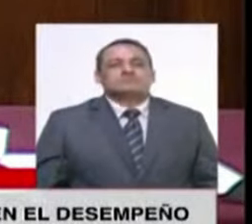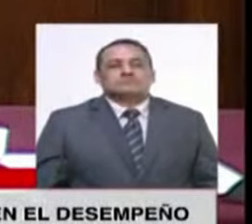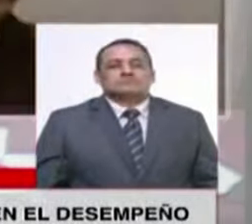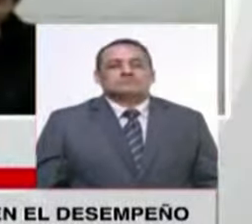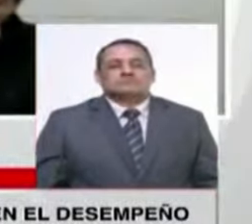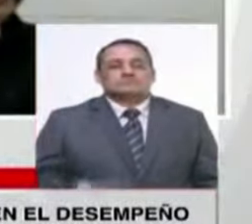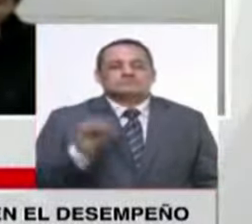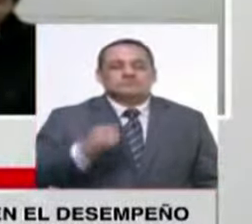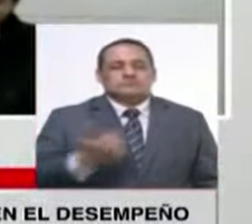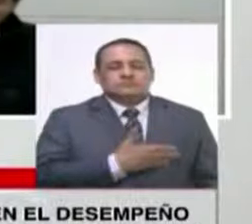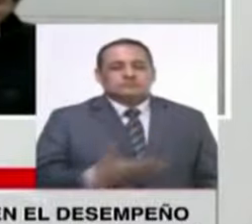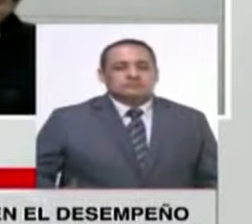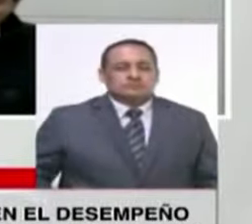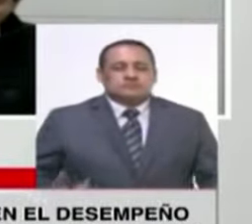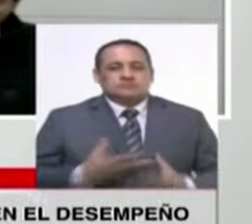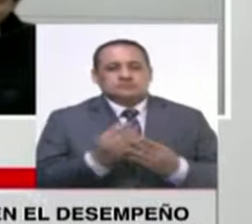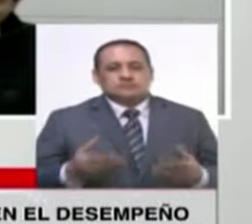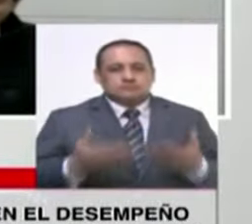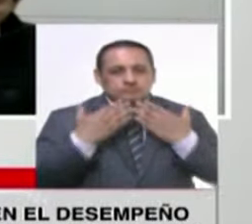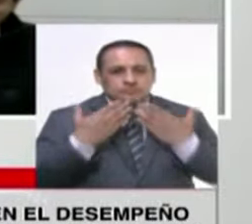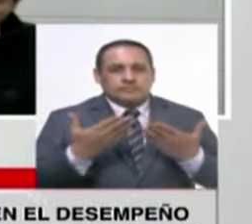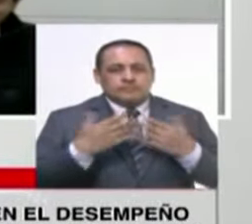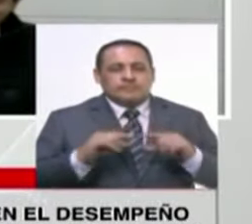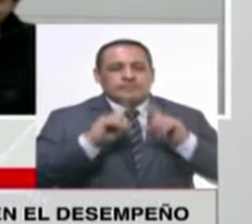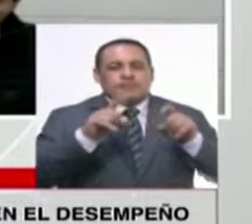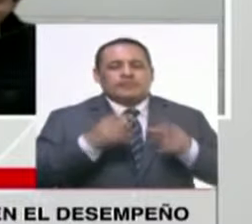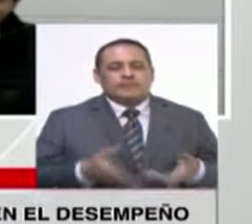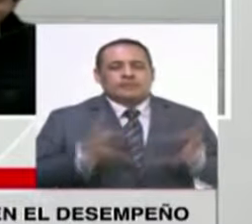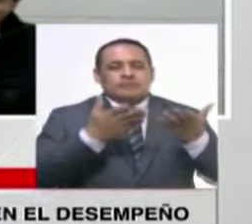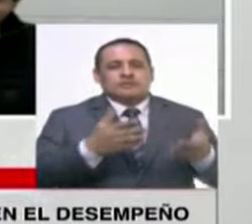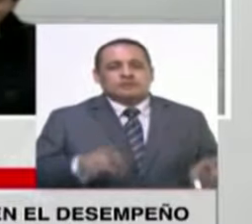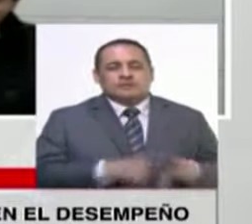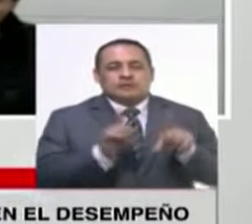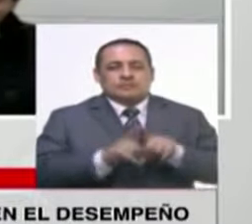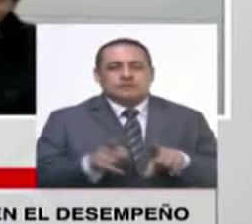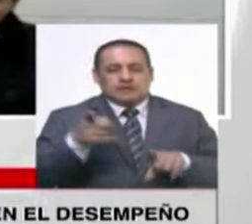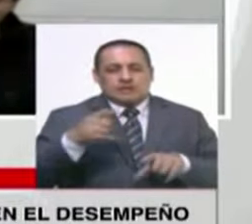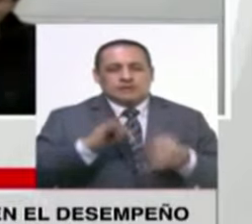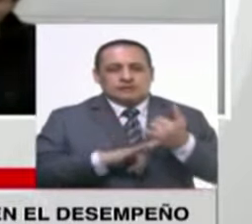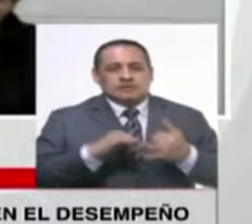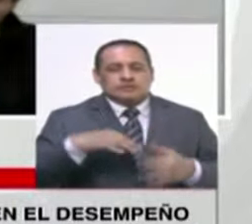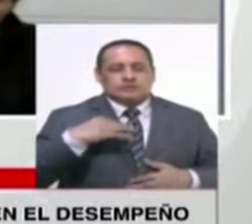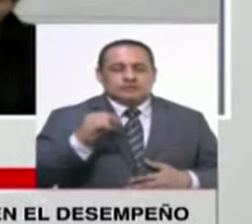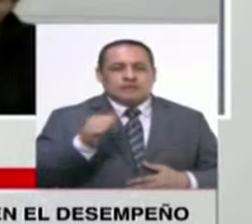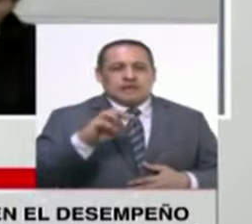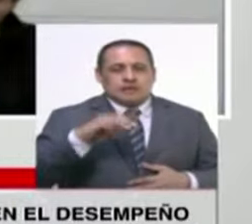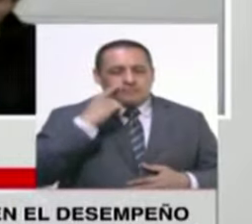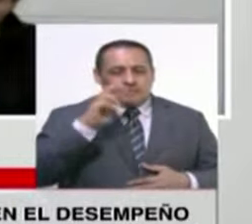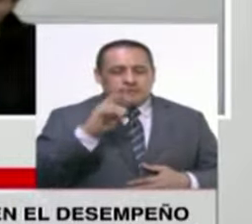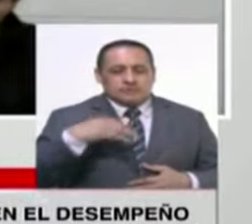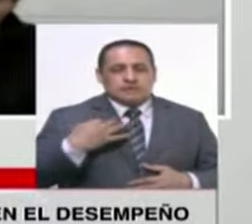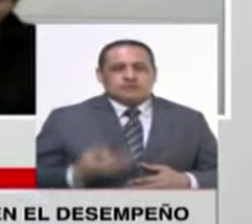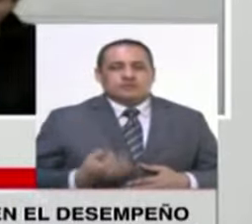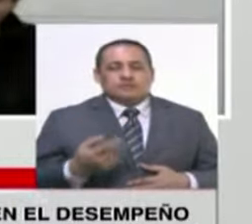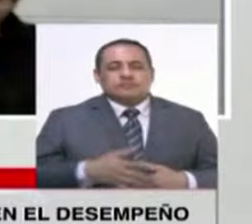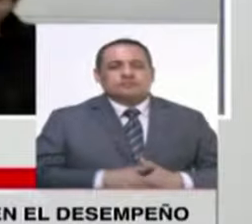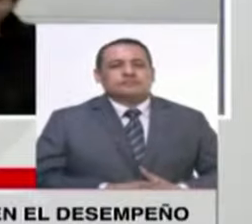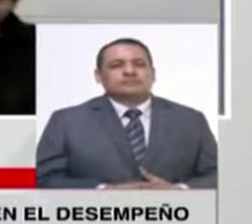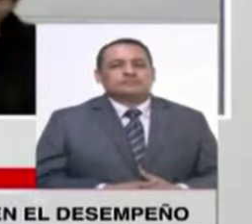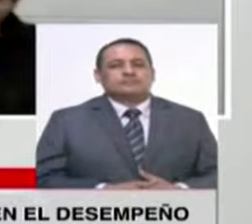Sí, presidente, muchas gracias. Presidente, por su intermedio, el señor Samir. Señor